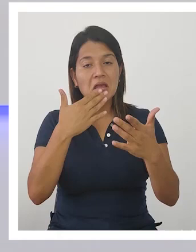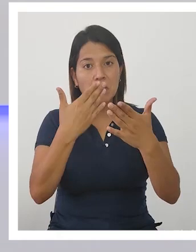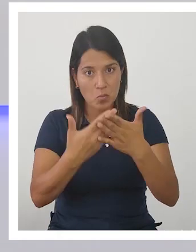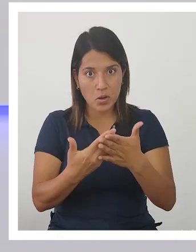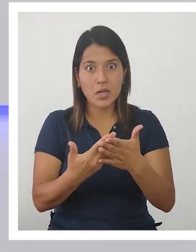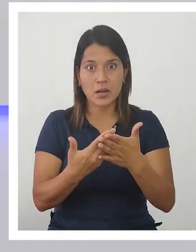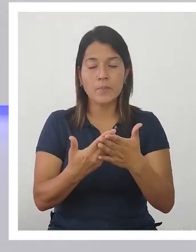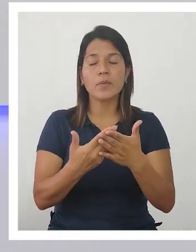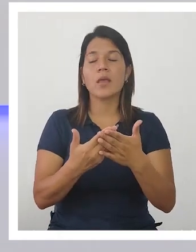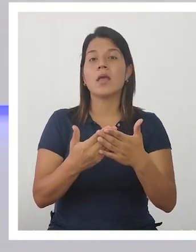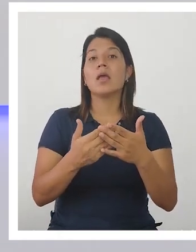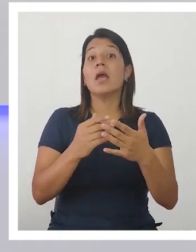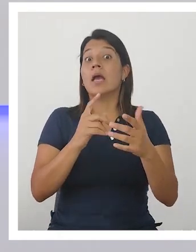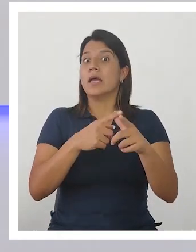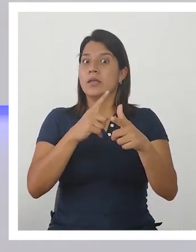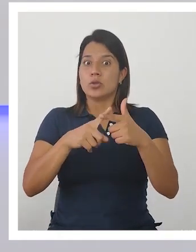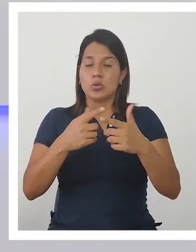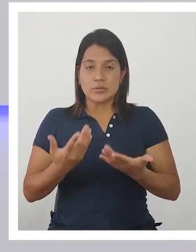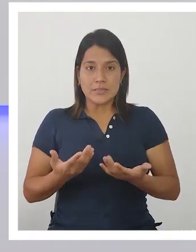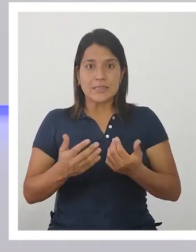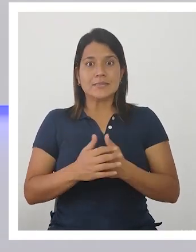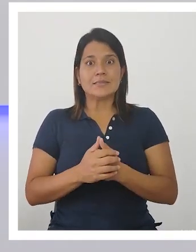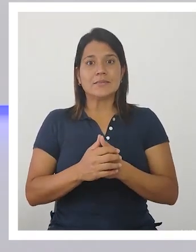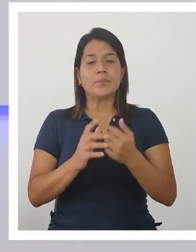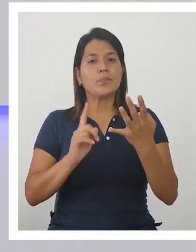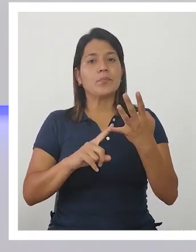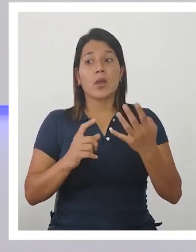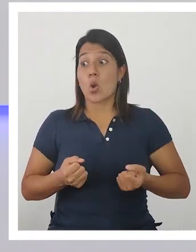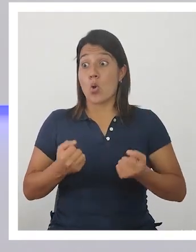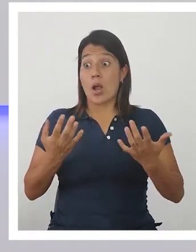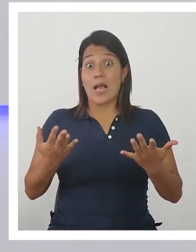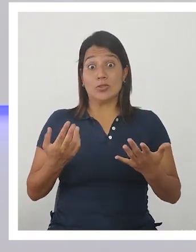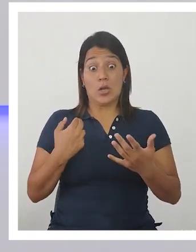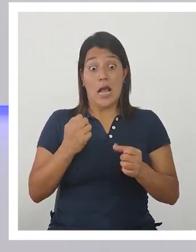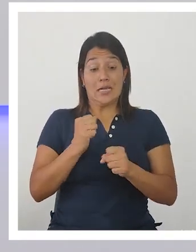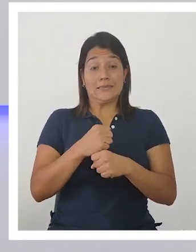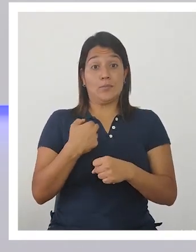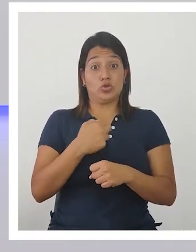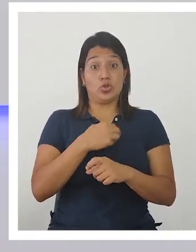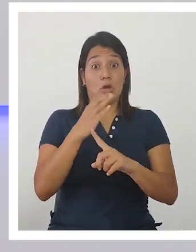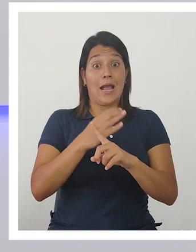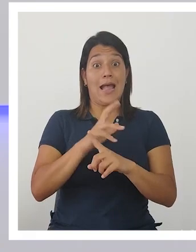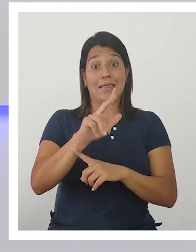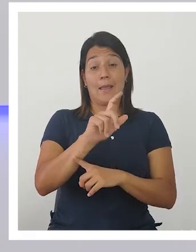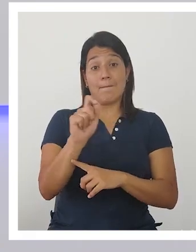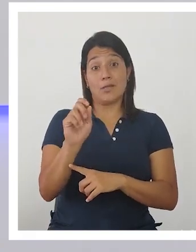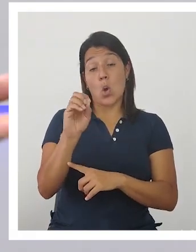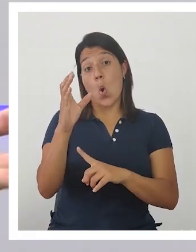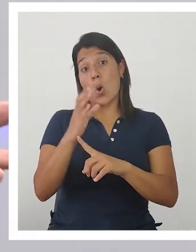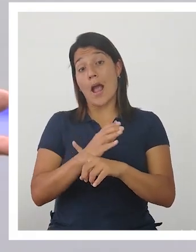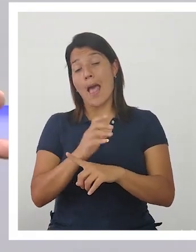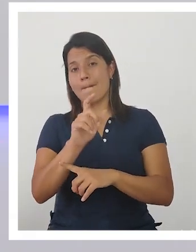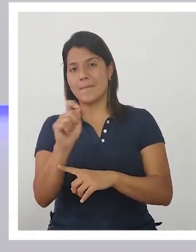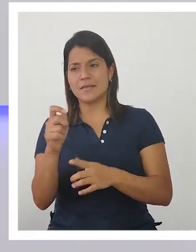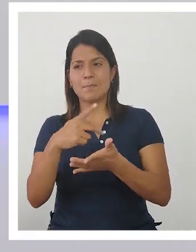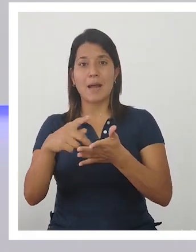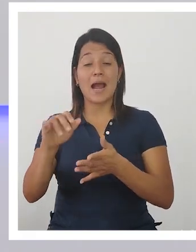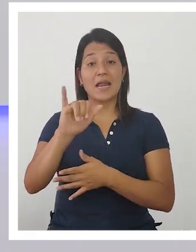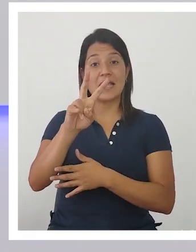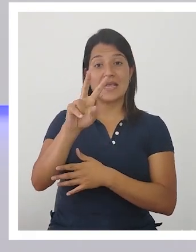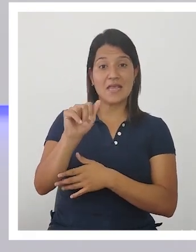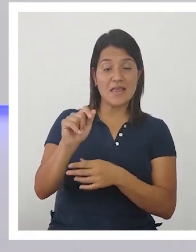Entonces, y los gastos que estamos haciendo nosotros cada 3 meses o cada mes de IVA, renta, adelantos de renta, son en colones. Entonces,